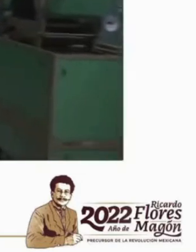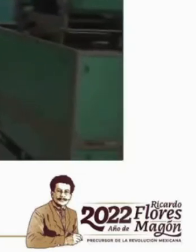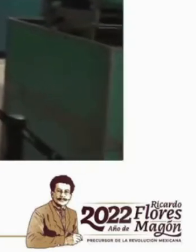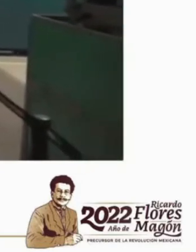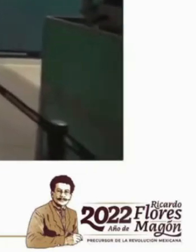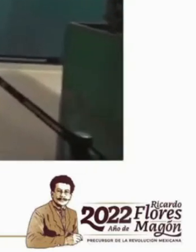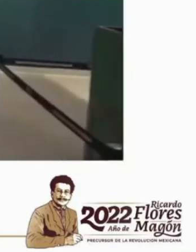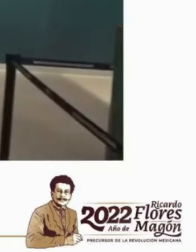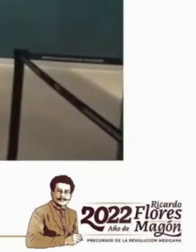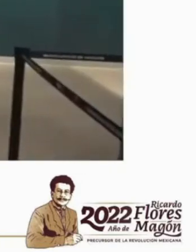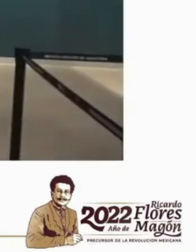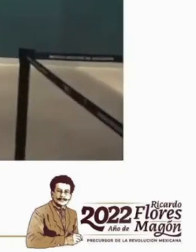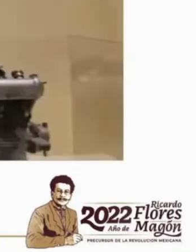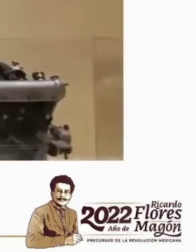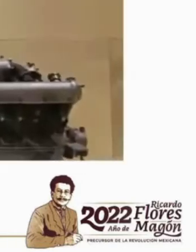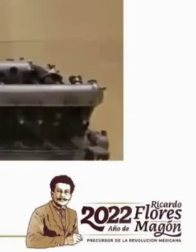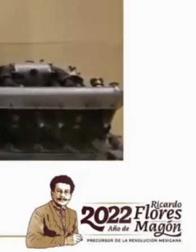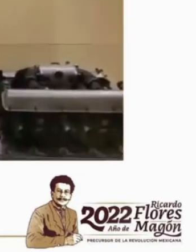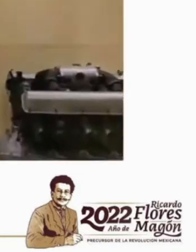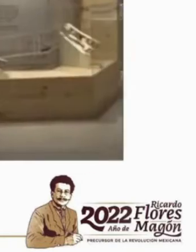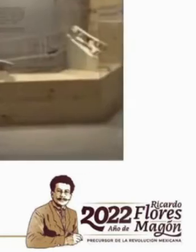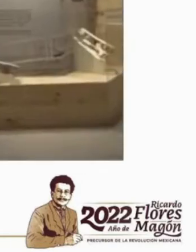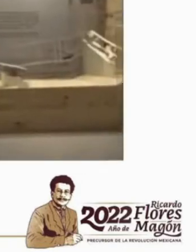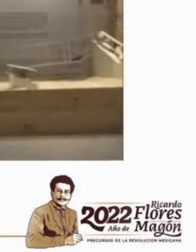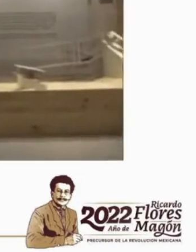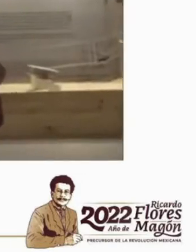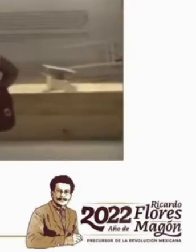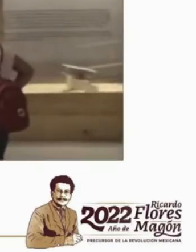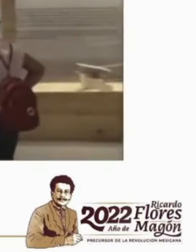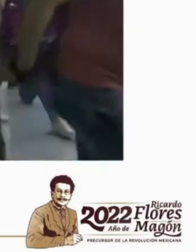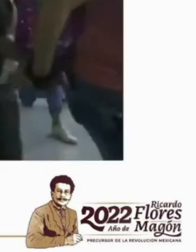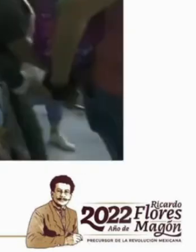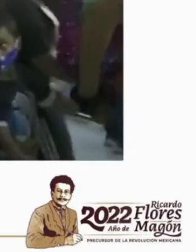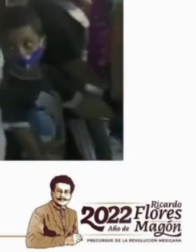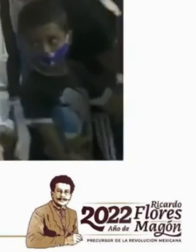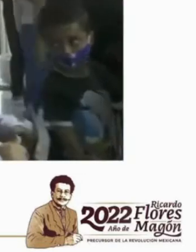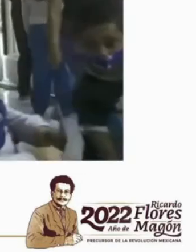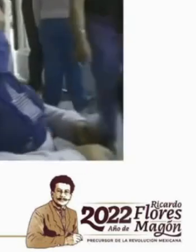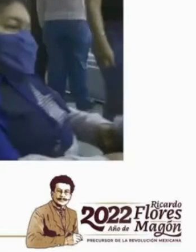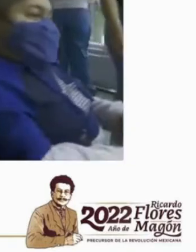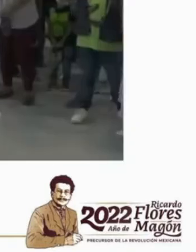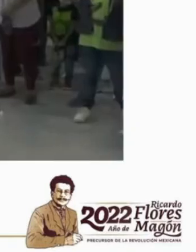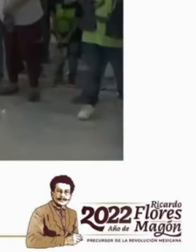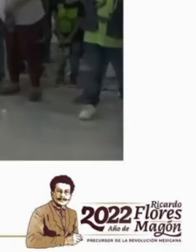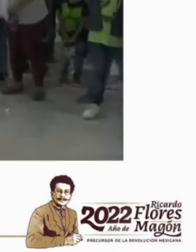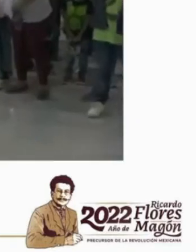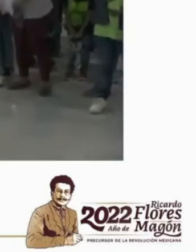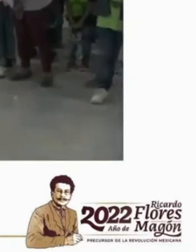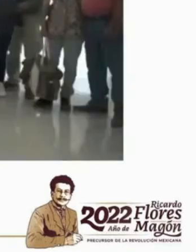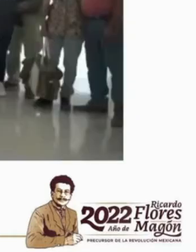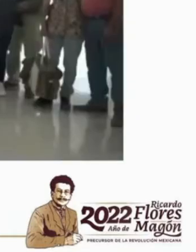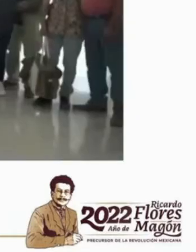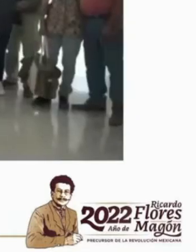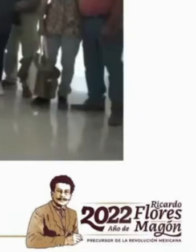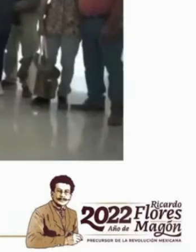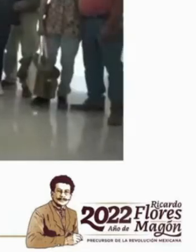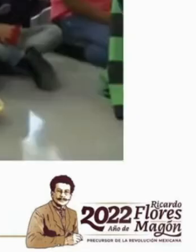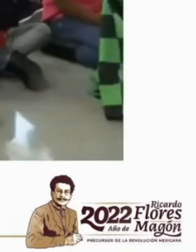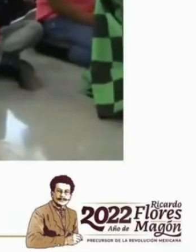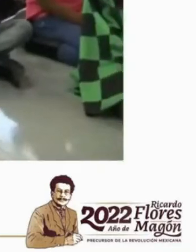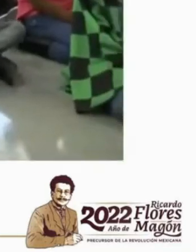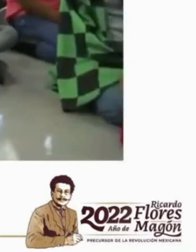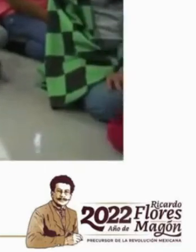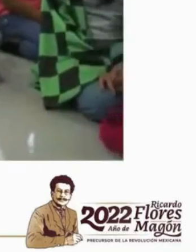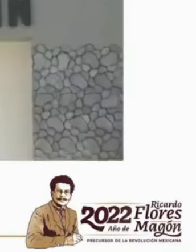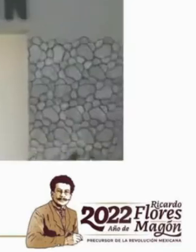permanente, 4 galerías temporales y 2 salas de proyección, con una afluencia de 411.184 visitantes a